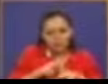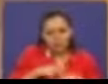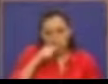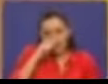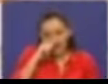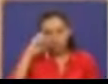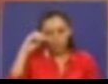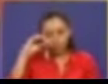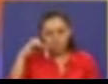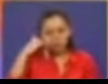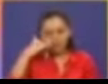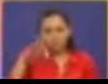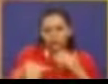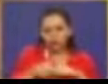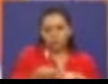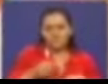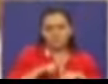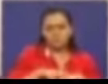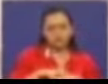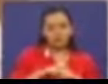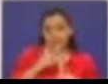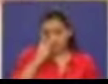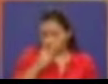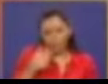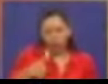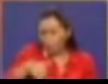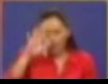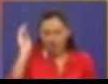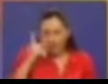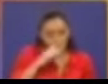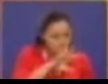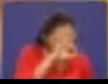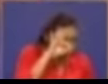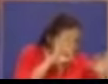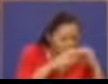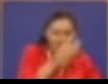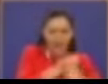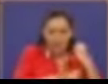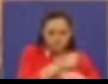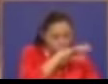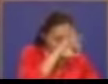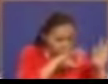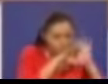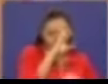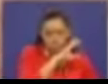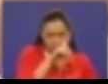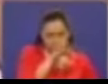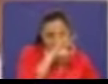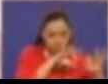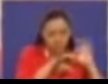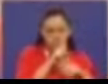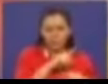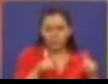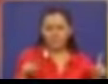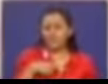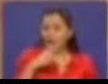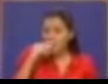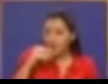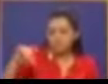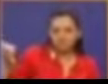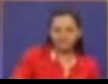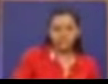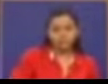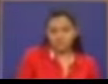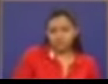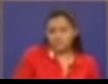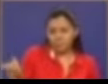luz, etcétera, no sobre los más ricos. Vean la estadística. Esto, pero los deja sin piso a los